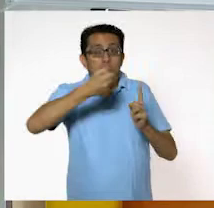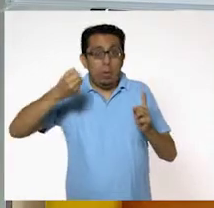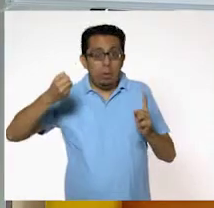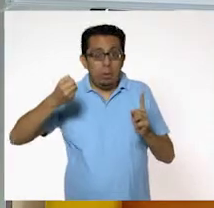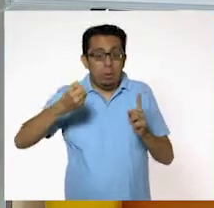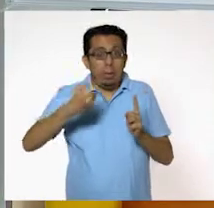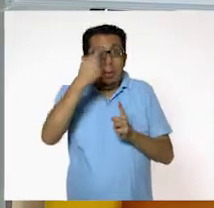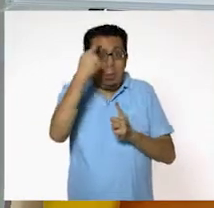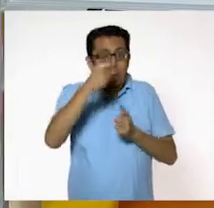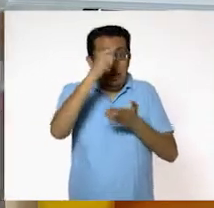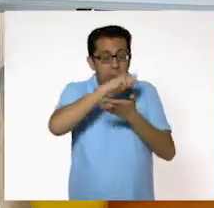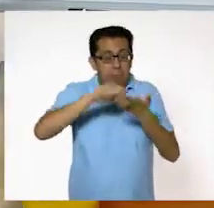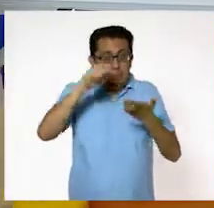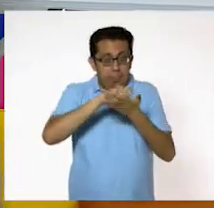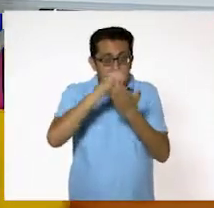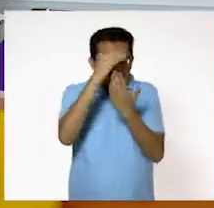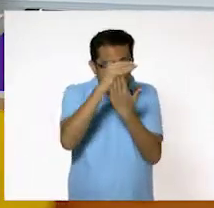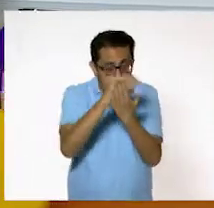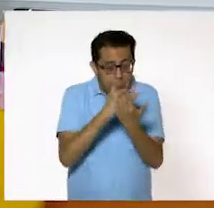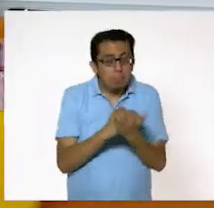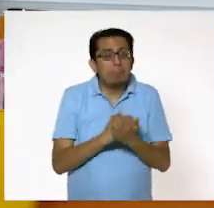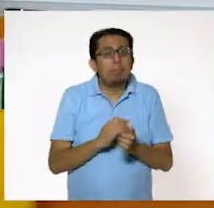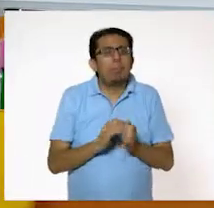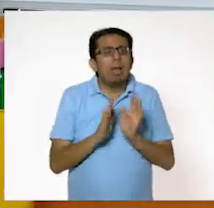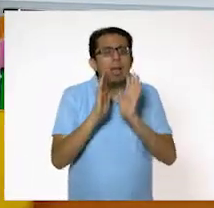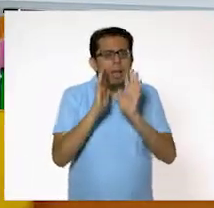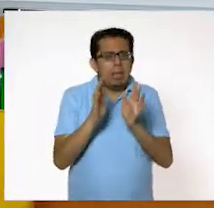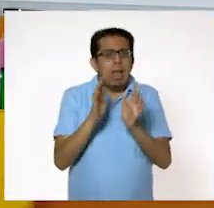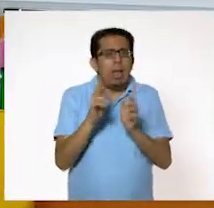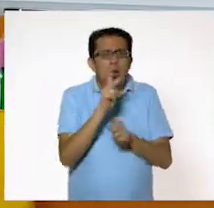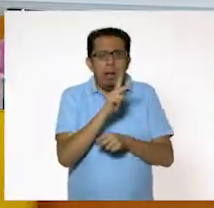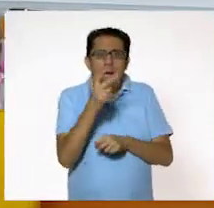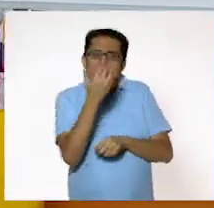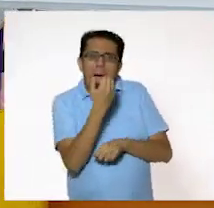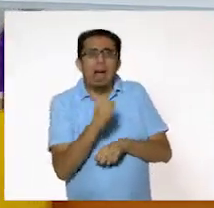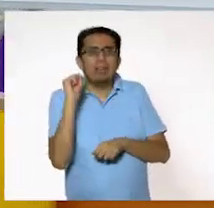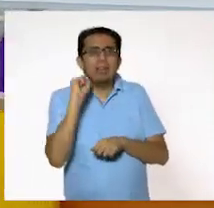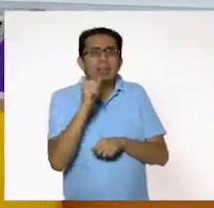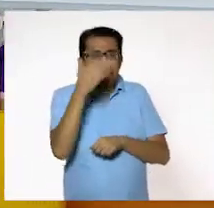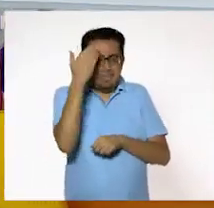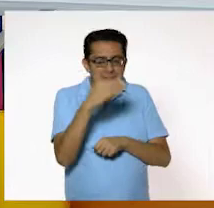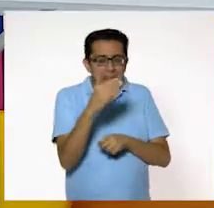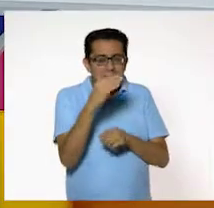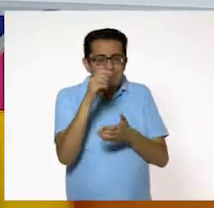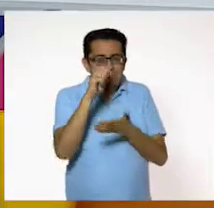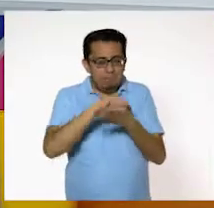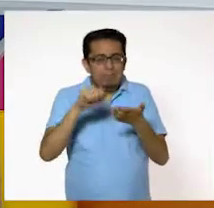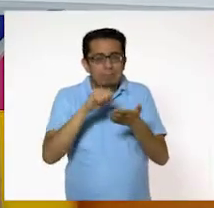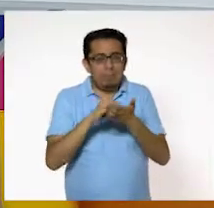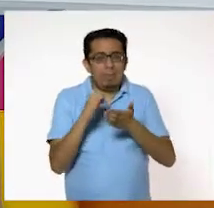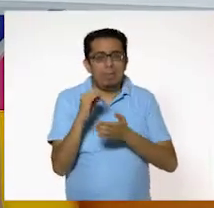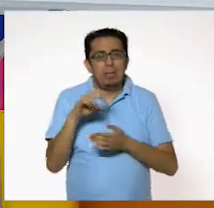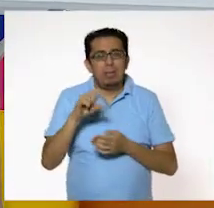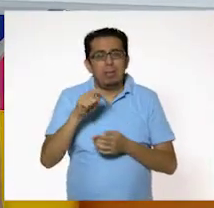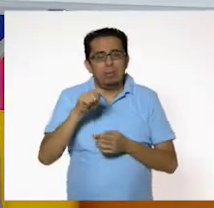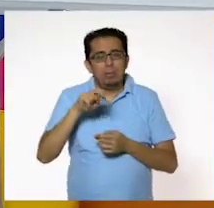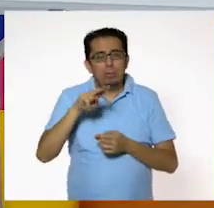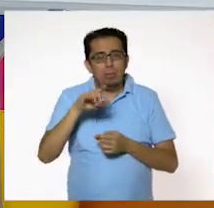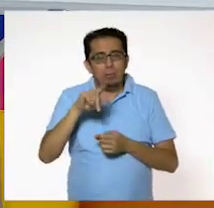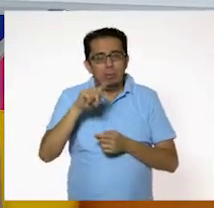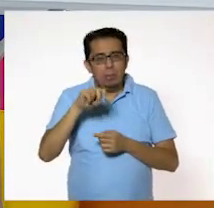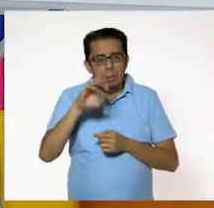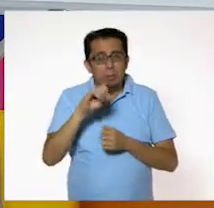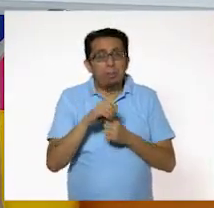acuerdo? Al estructurar esto. Oigan, ya que somos todos unos expertos en esto de los instructivos, ¿les gustaría conocer un proceso